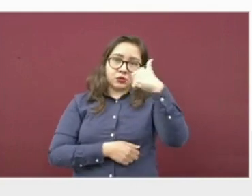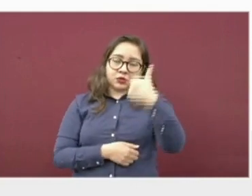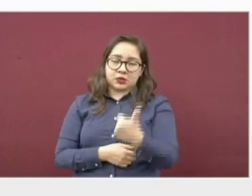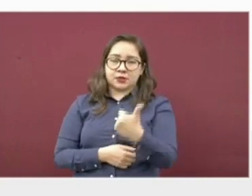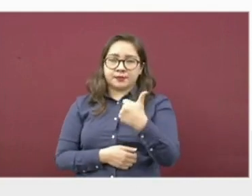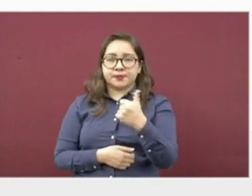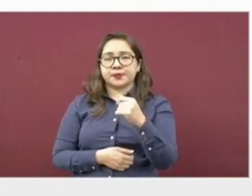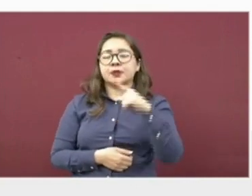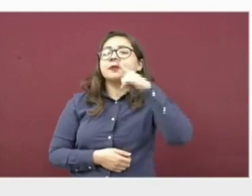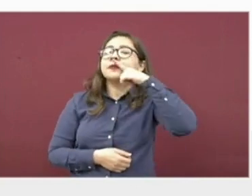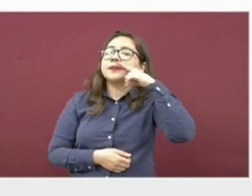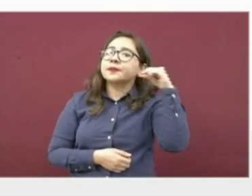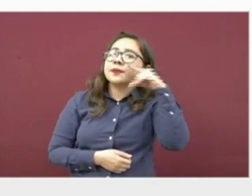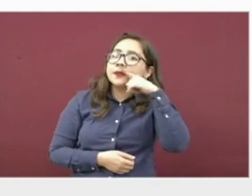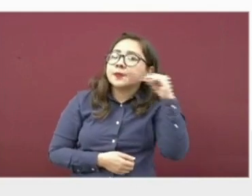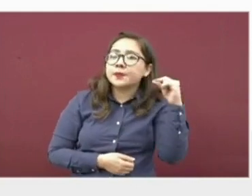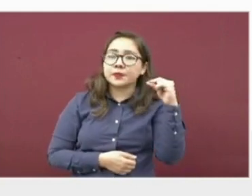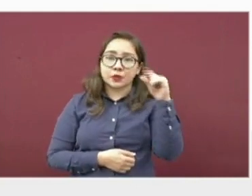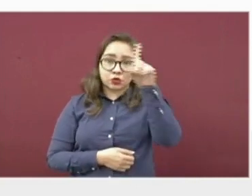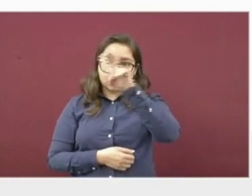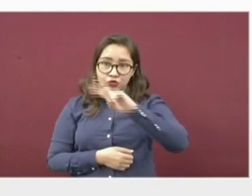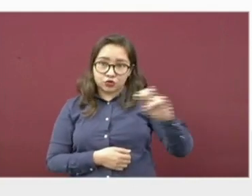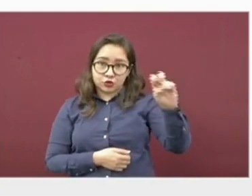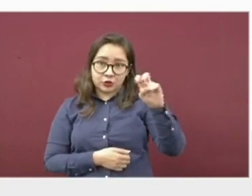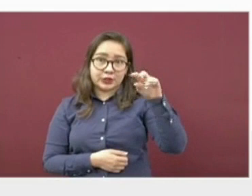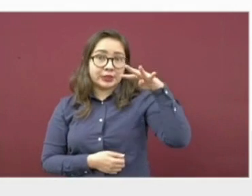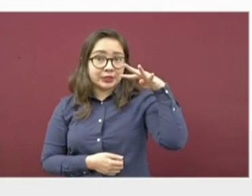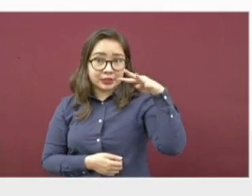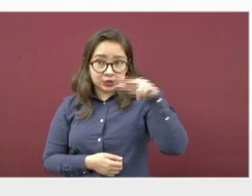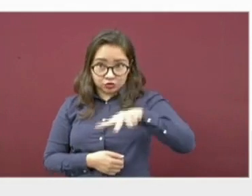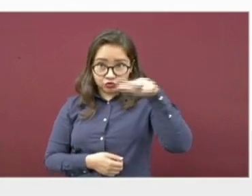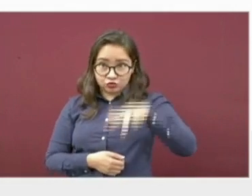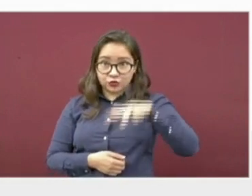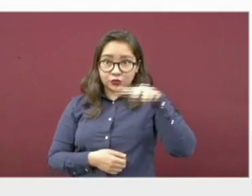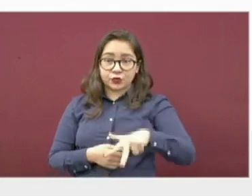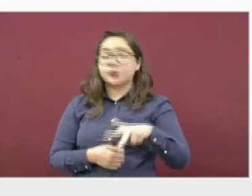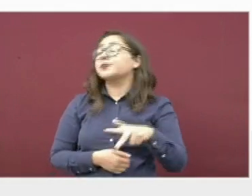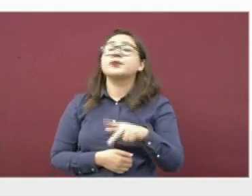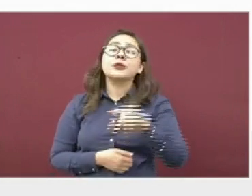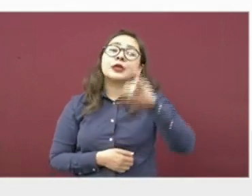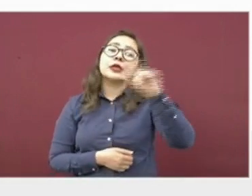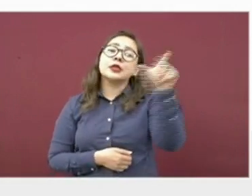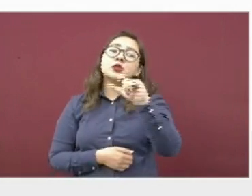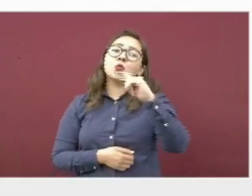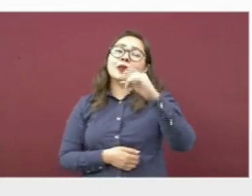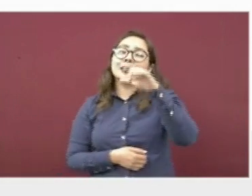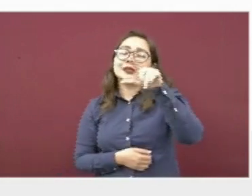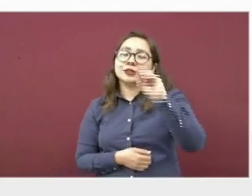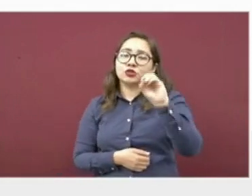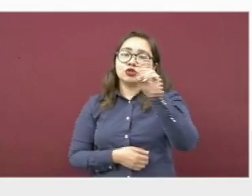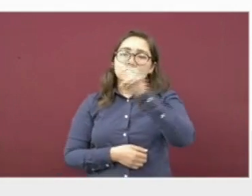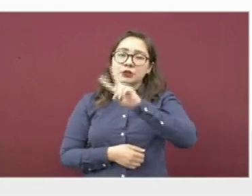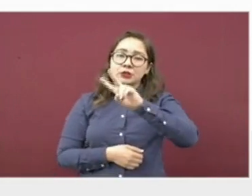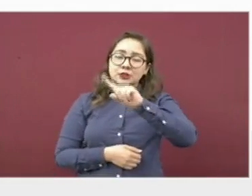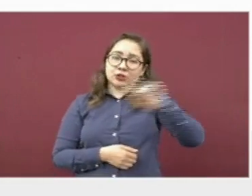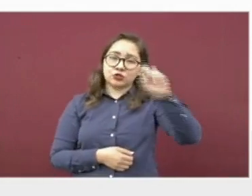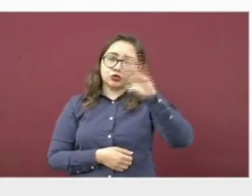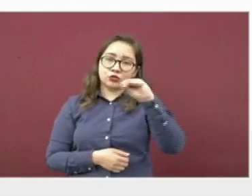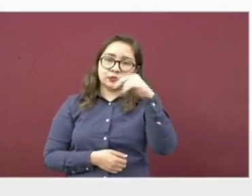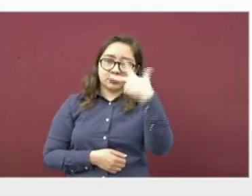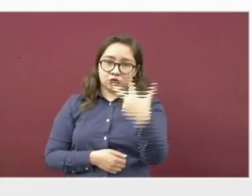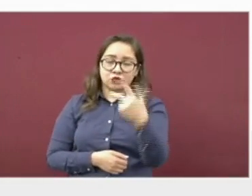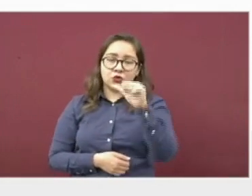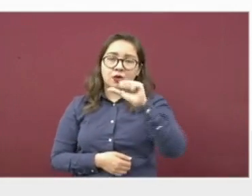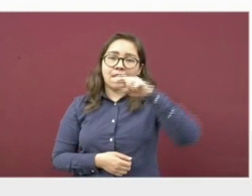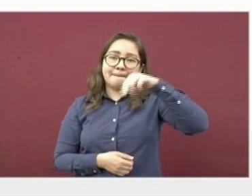256. Emiliano Zapata, 218. Ixhuatlancillo, 198.